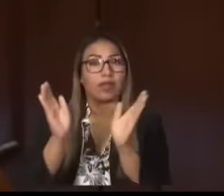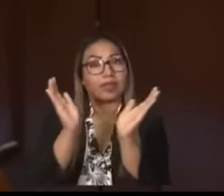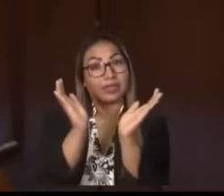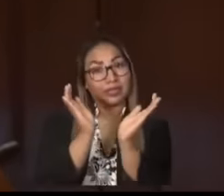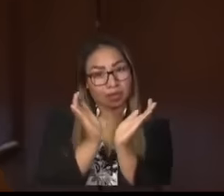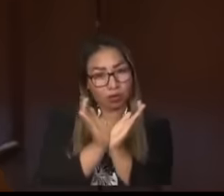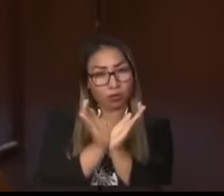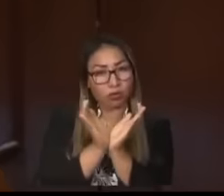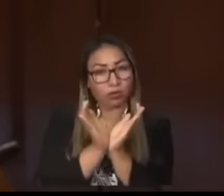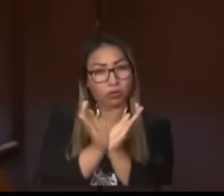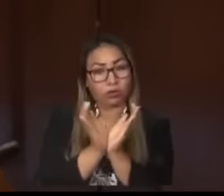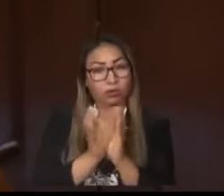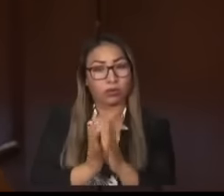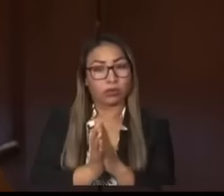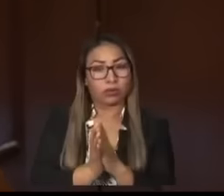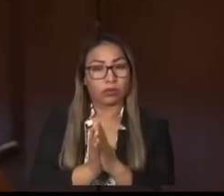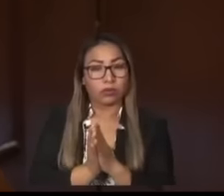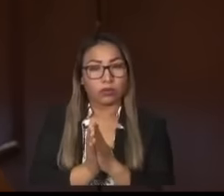Social,